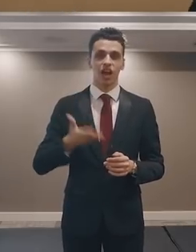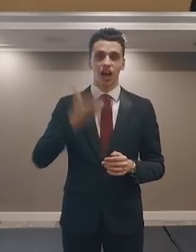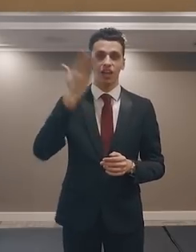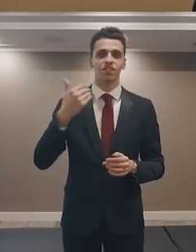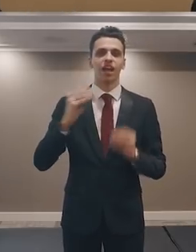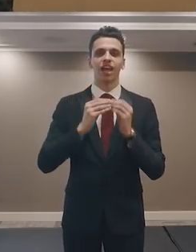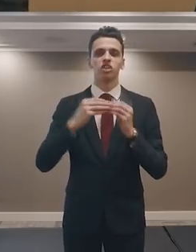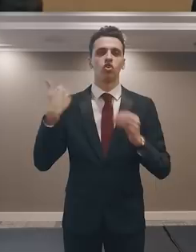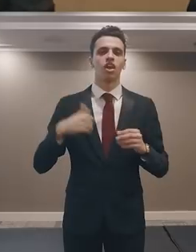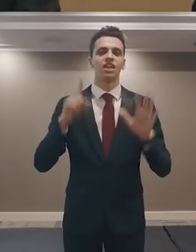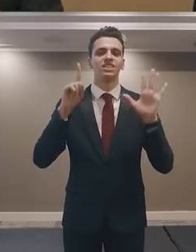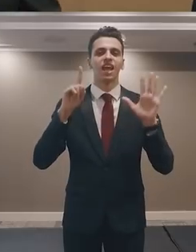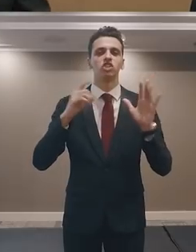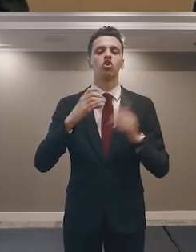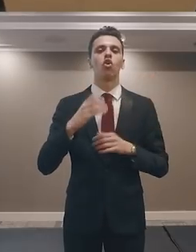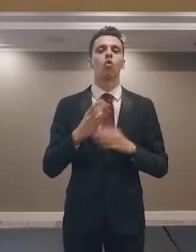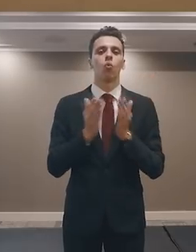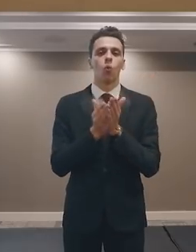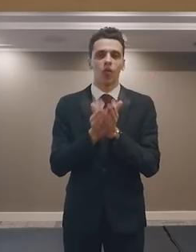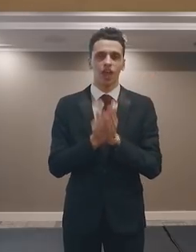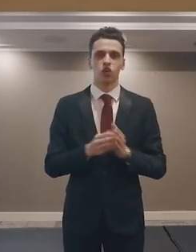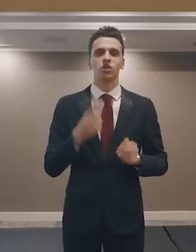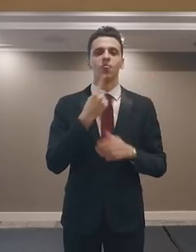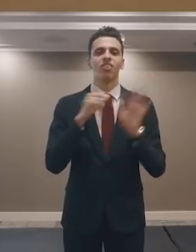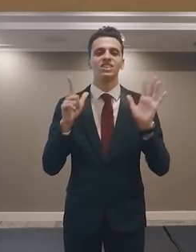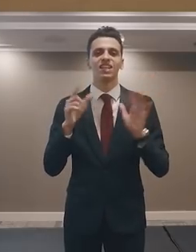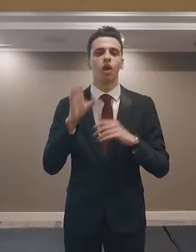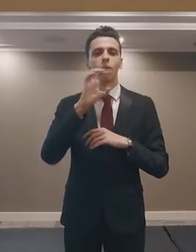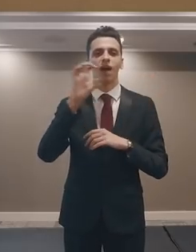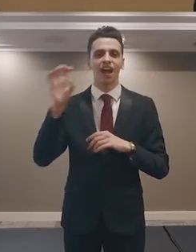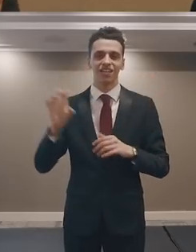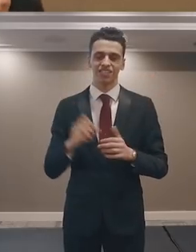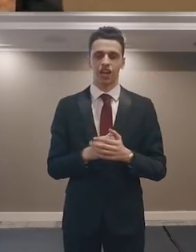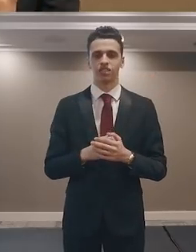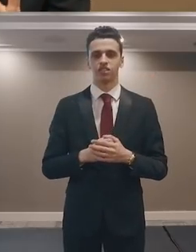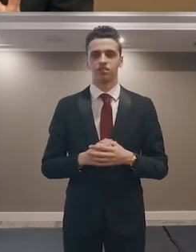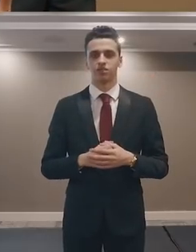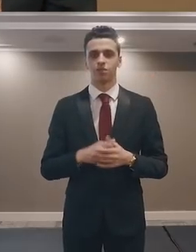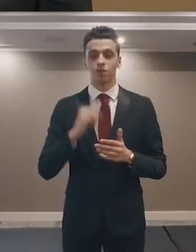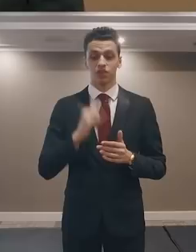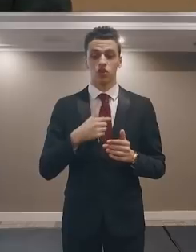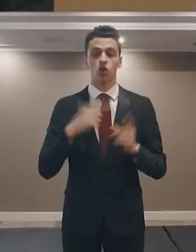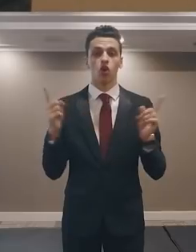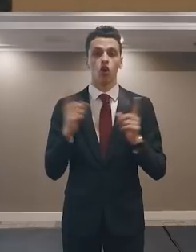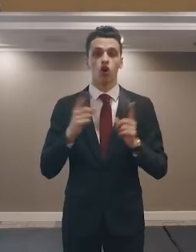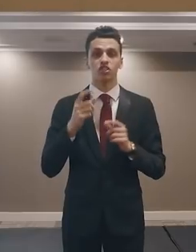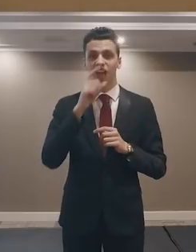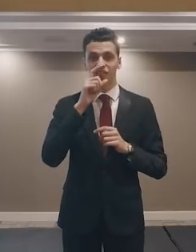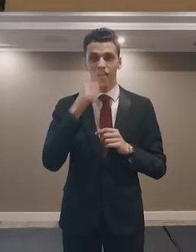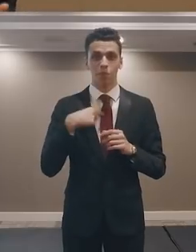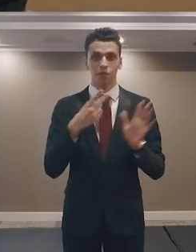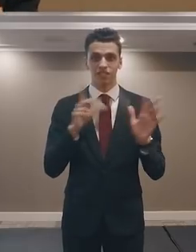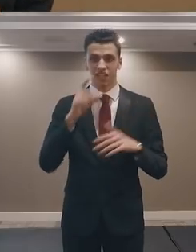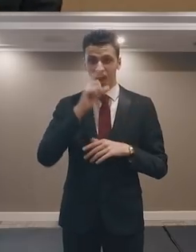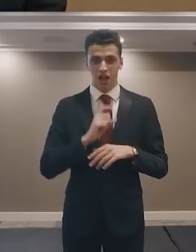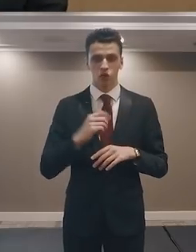cruceros he estado en 17 países he estado en 30 ciudades e generado experiencias que a mi corta edad poca gente ha vivido y